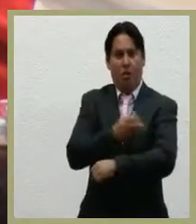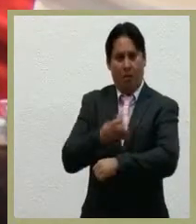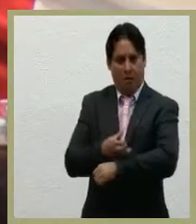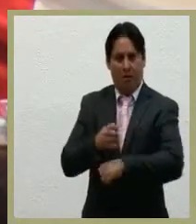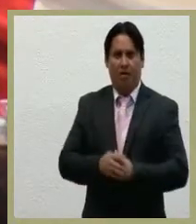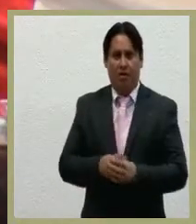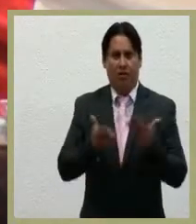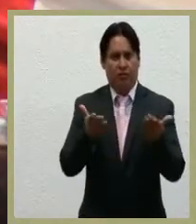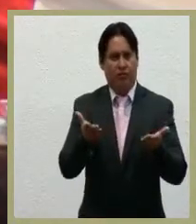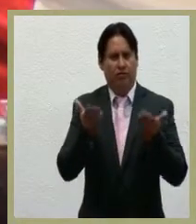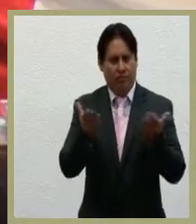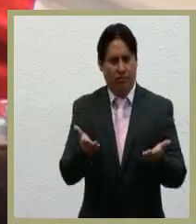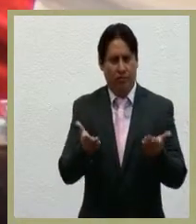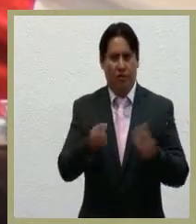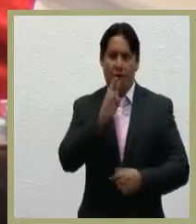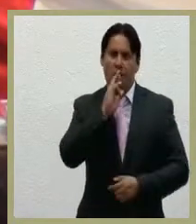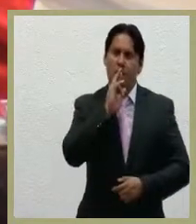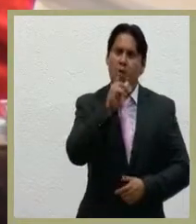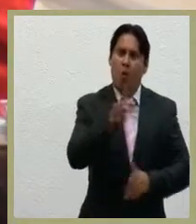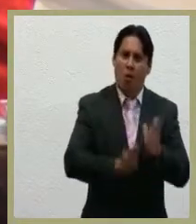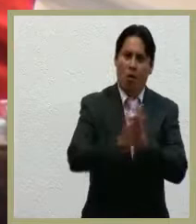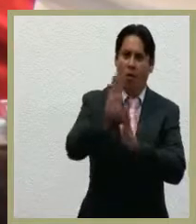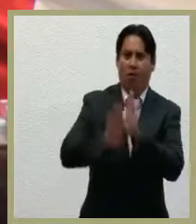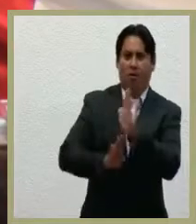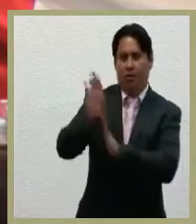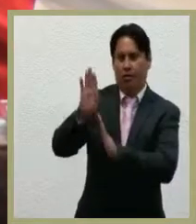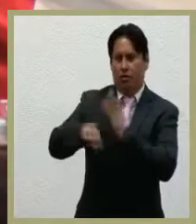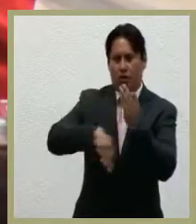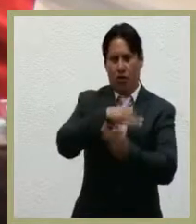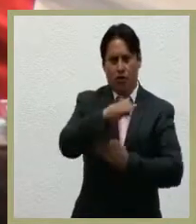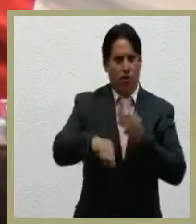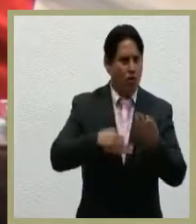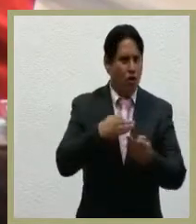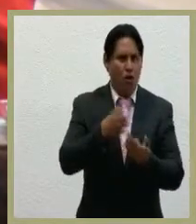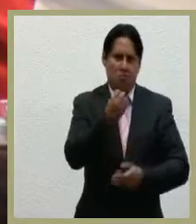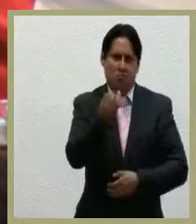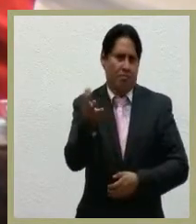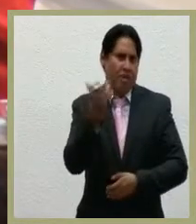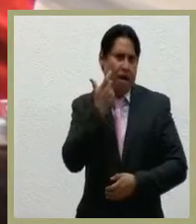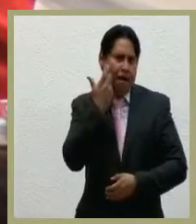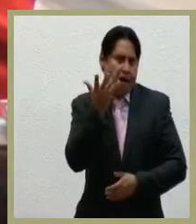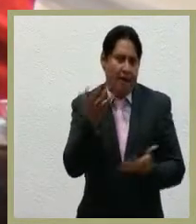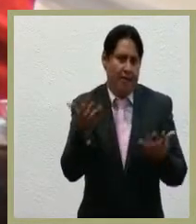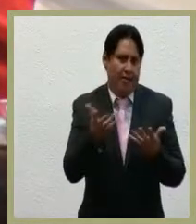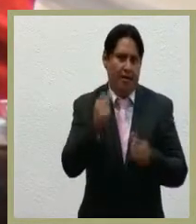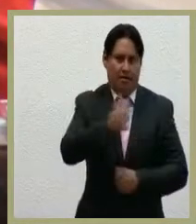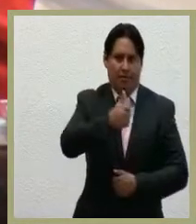les deseo el mejor de los éxitos en todo aquello que emprendan cada